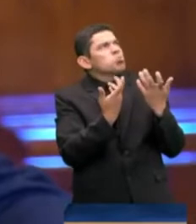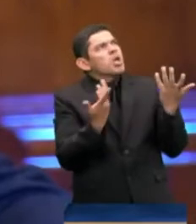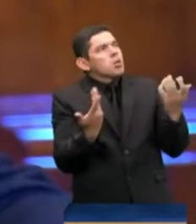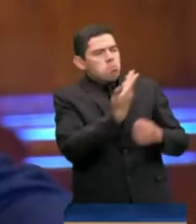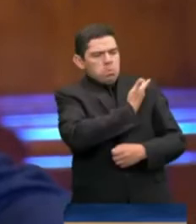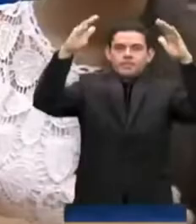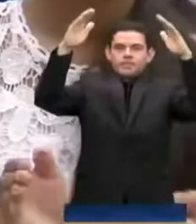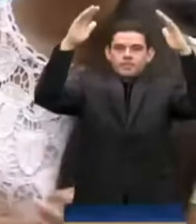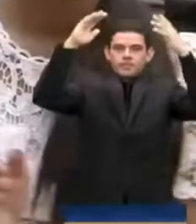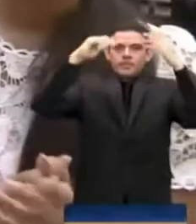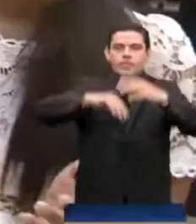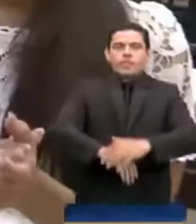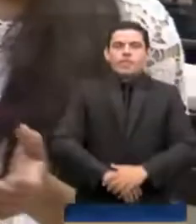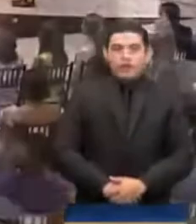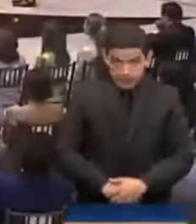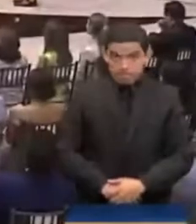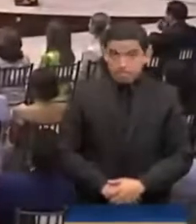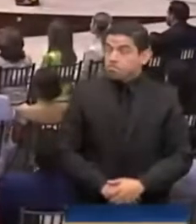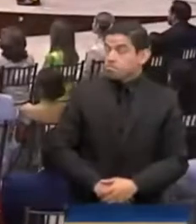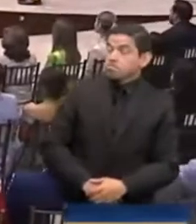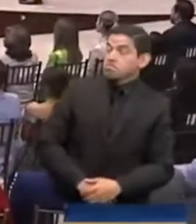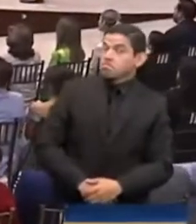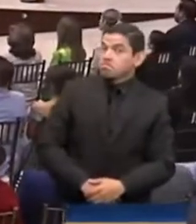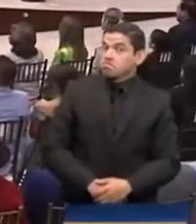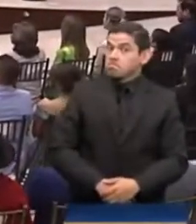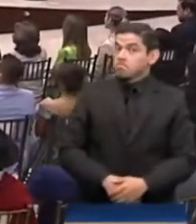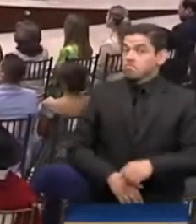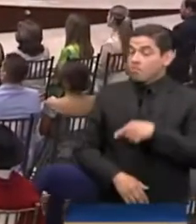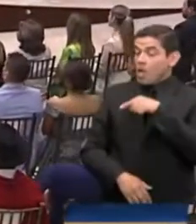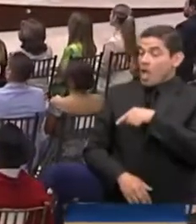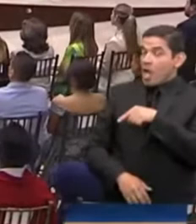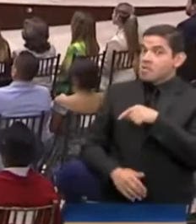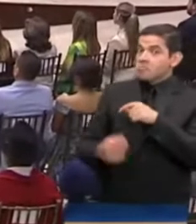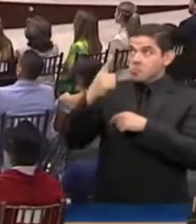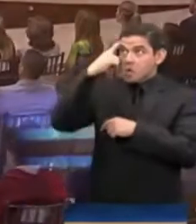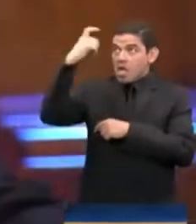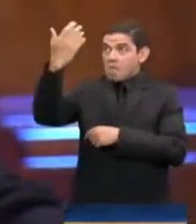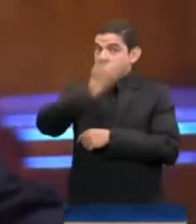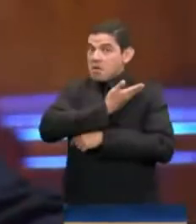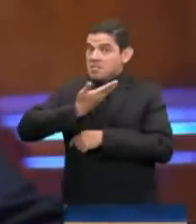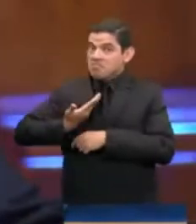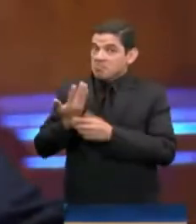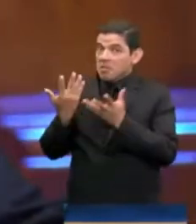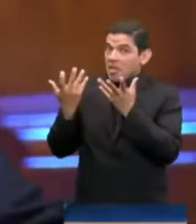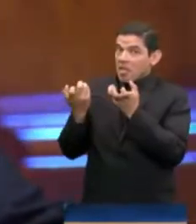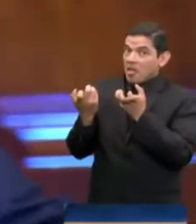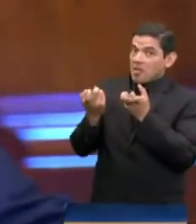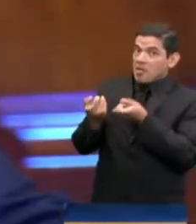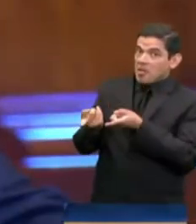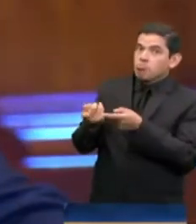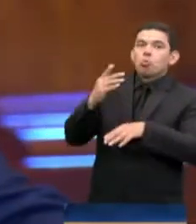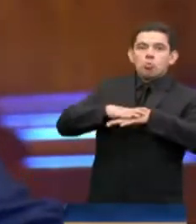del Ecuador. Sé que lo lograrás, Anthony, porque ese es el poder que tiene la